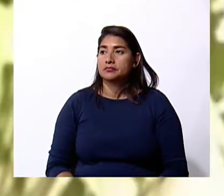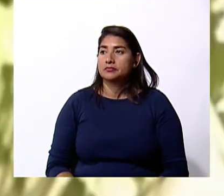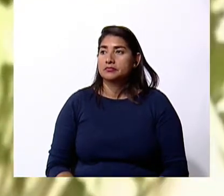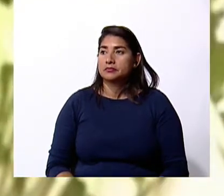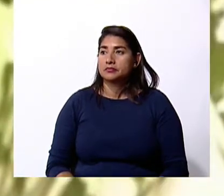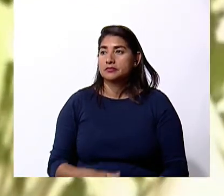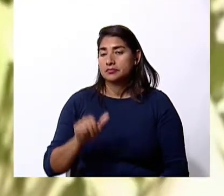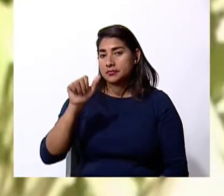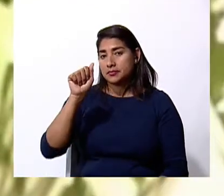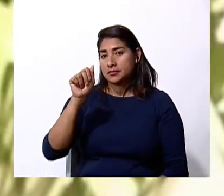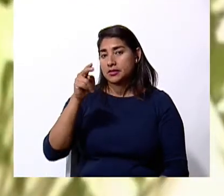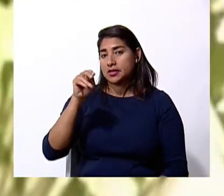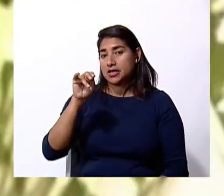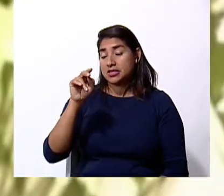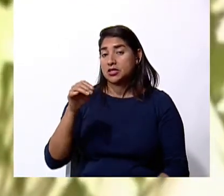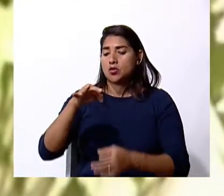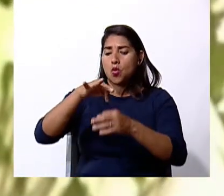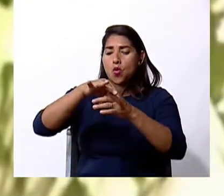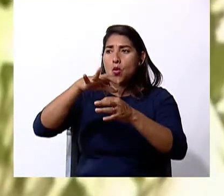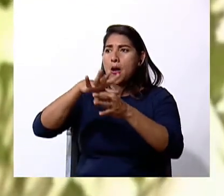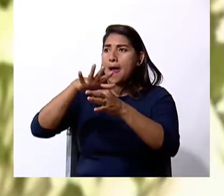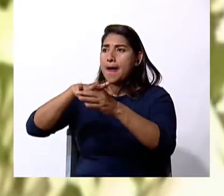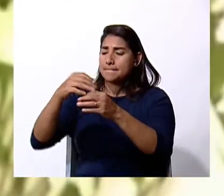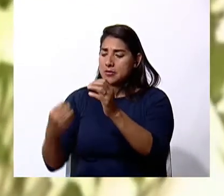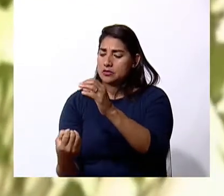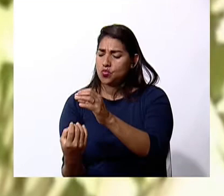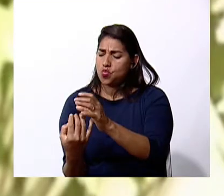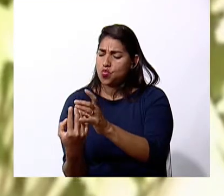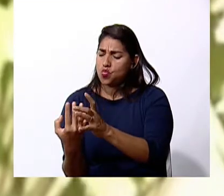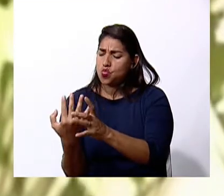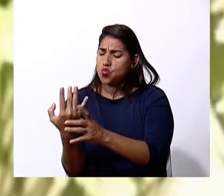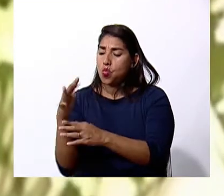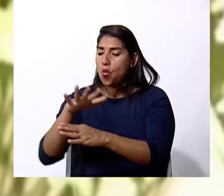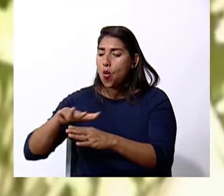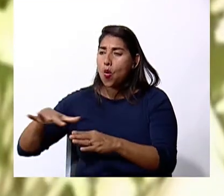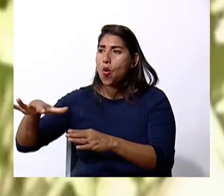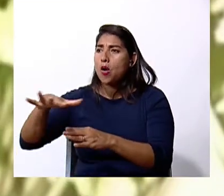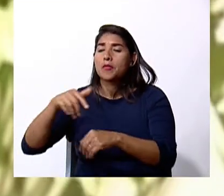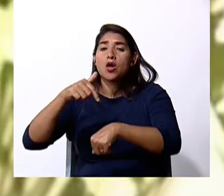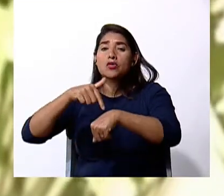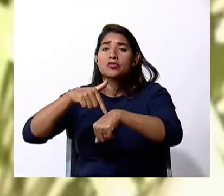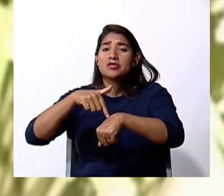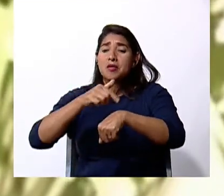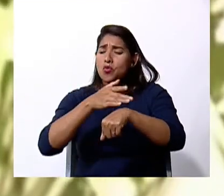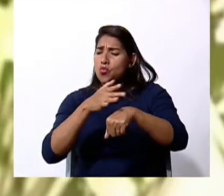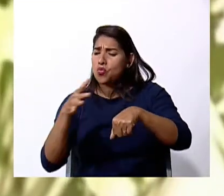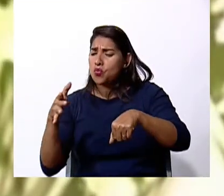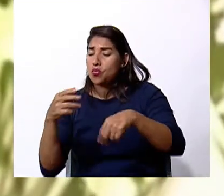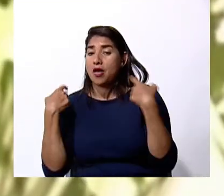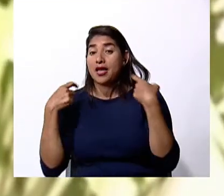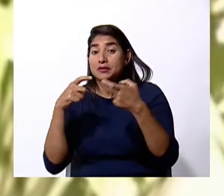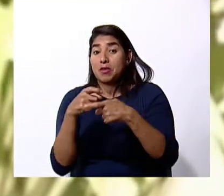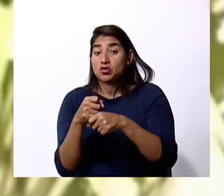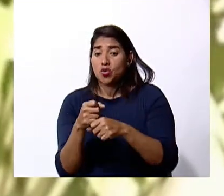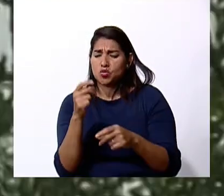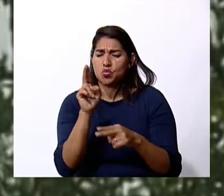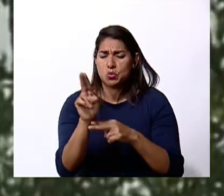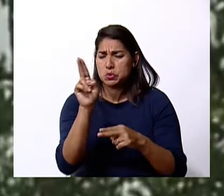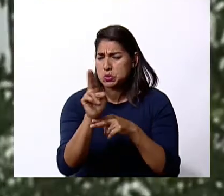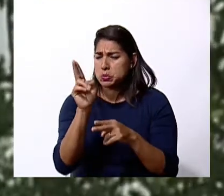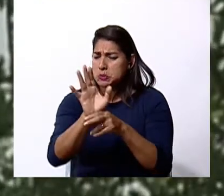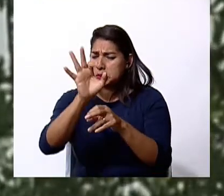Es una planta que es nativa de esta zona y que fue explotada en el tiempo de la colonia por los españoles,